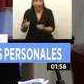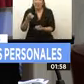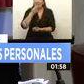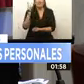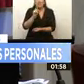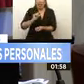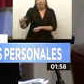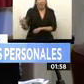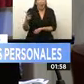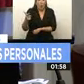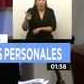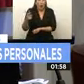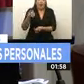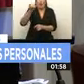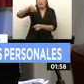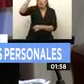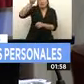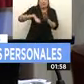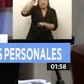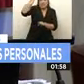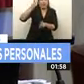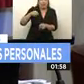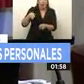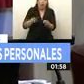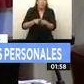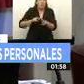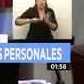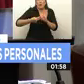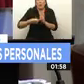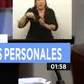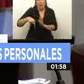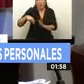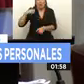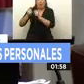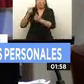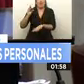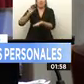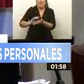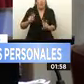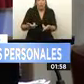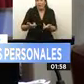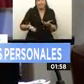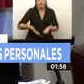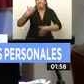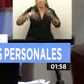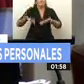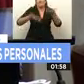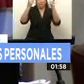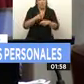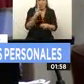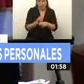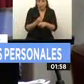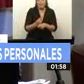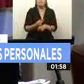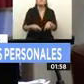crédito y las empresas no puedan invertir lo que nos está pasando ahora y en otras épocas se bajó la